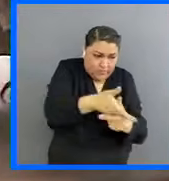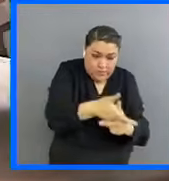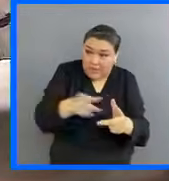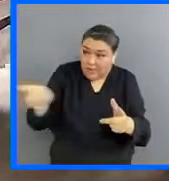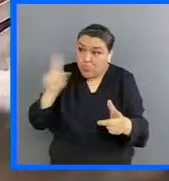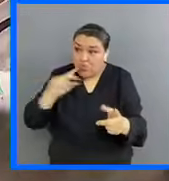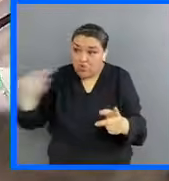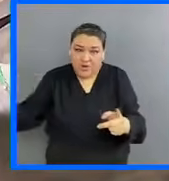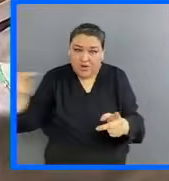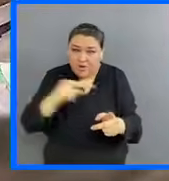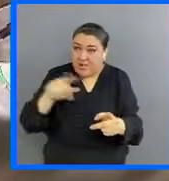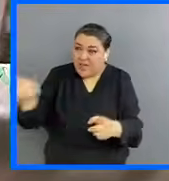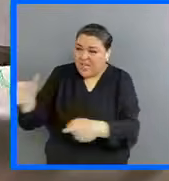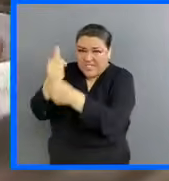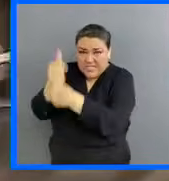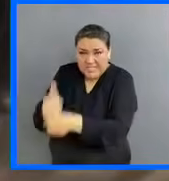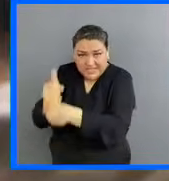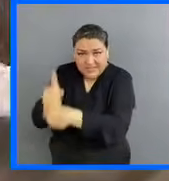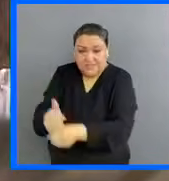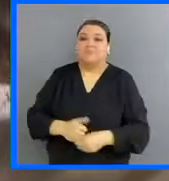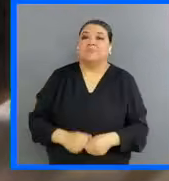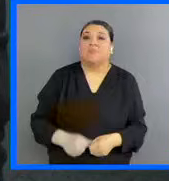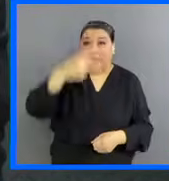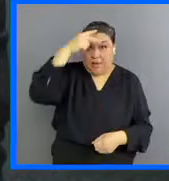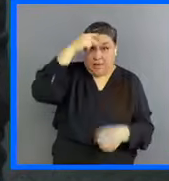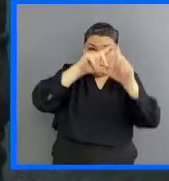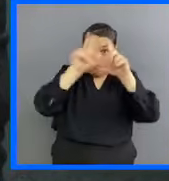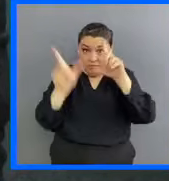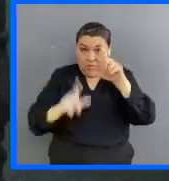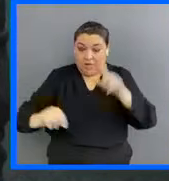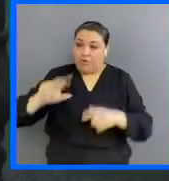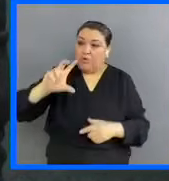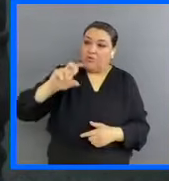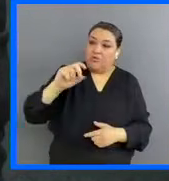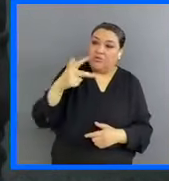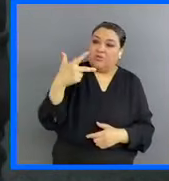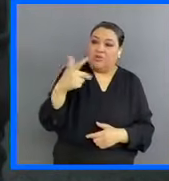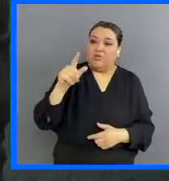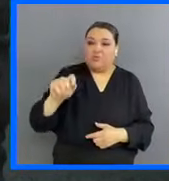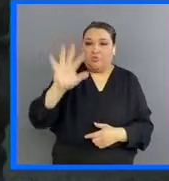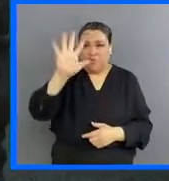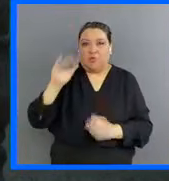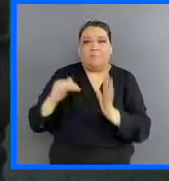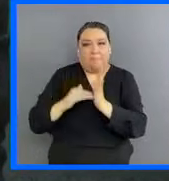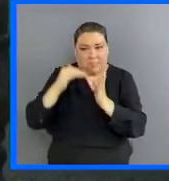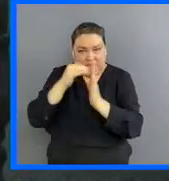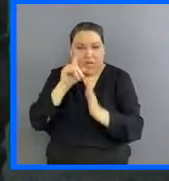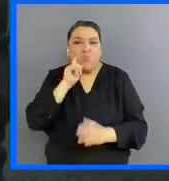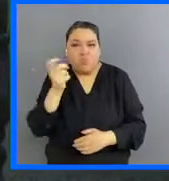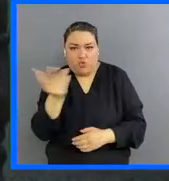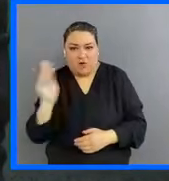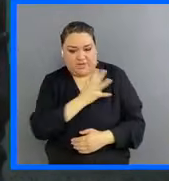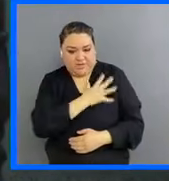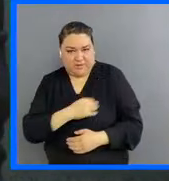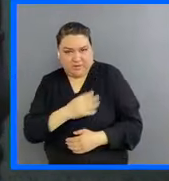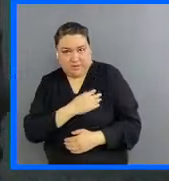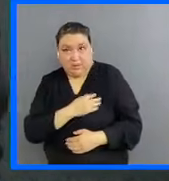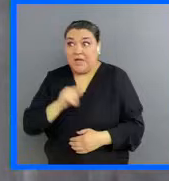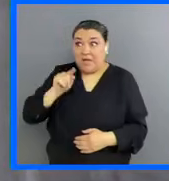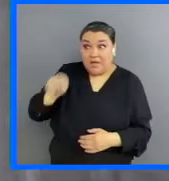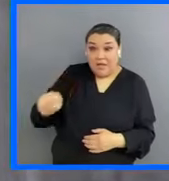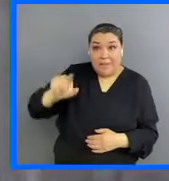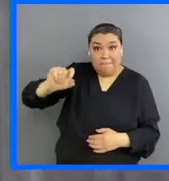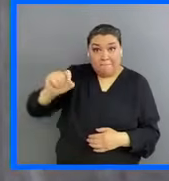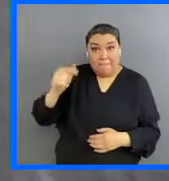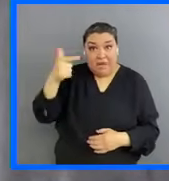México, 38.5 millones de mujeres son madres, de las cuales 27 millones han sido víctimas de algún tipo de violencia.